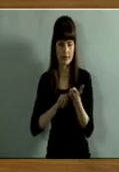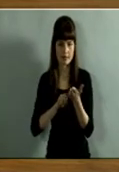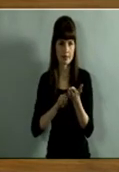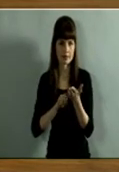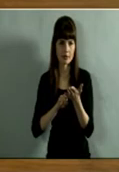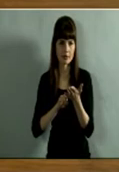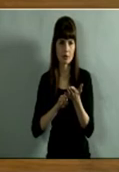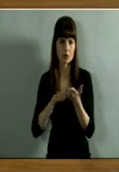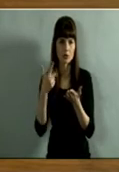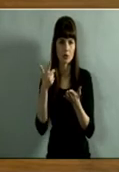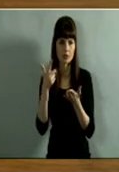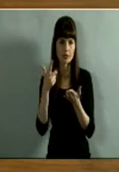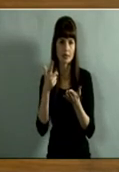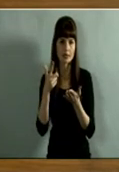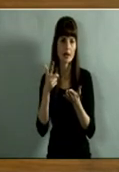de esto.